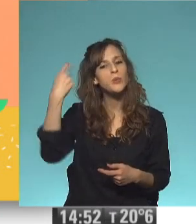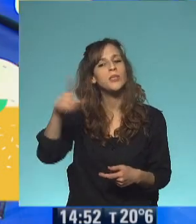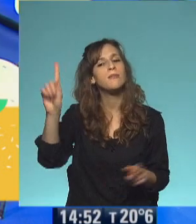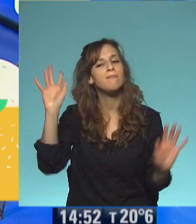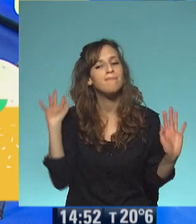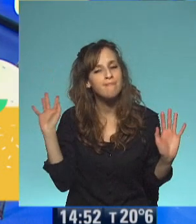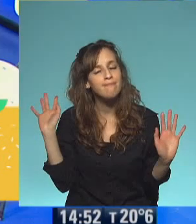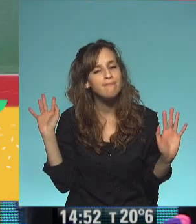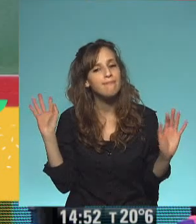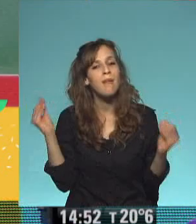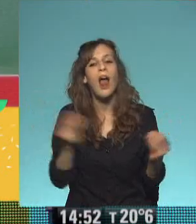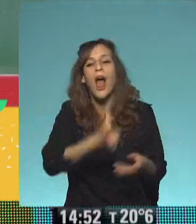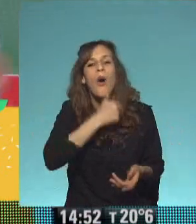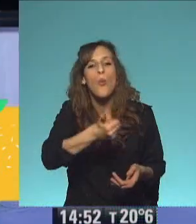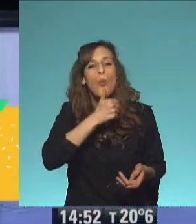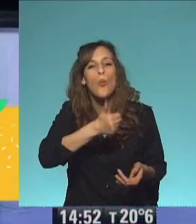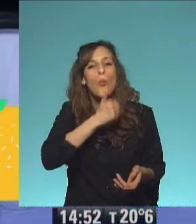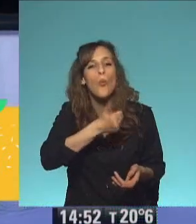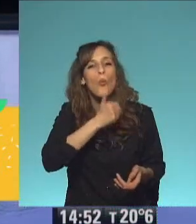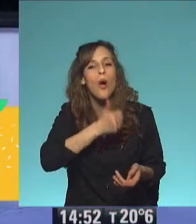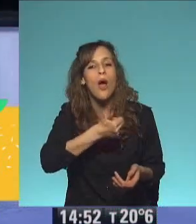Para que tome el agua.